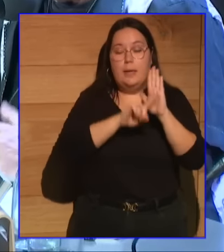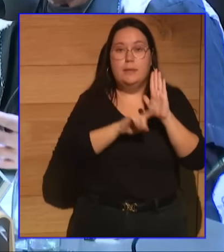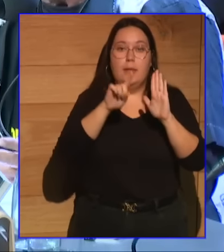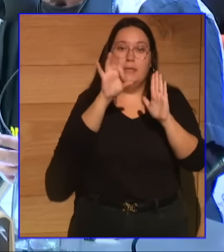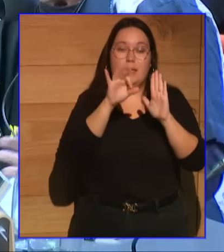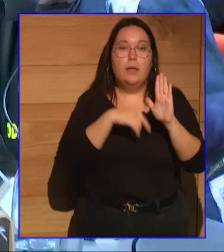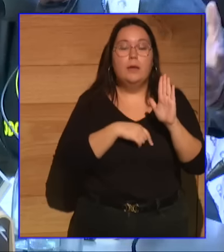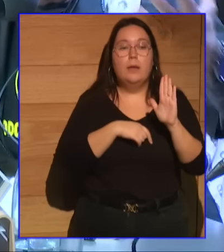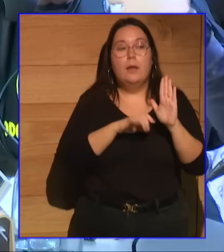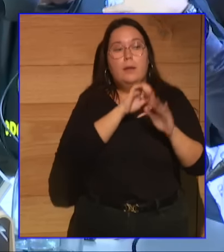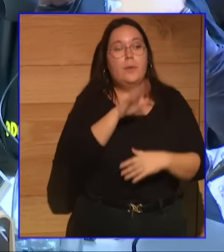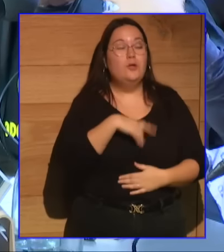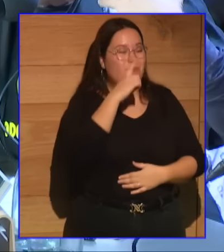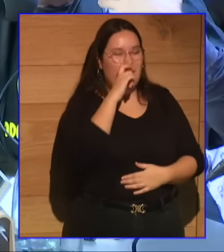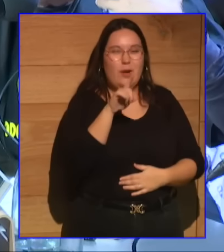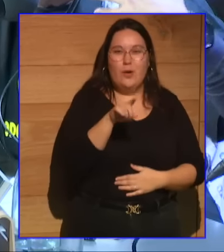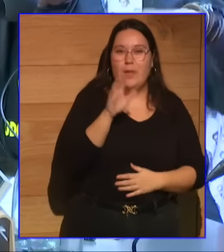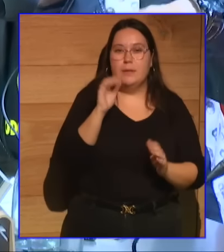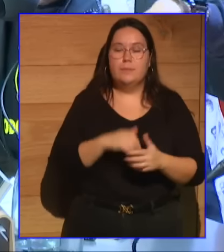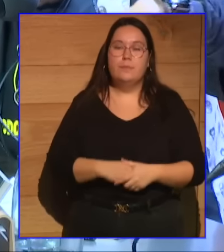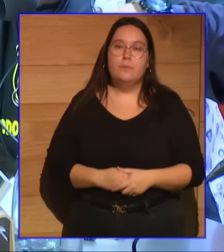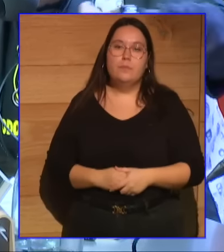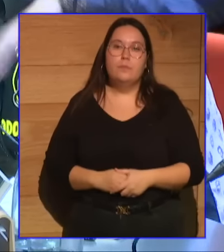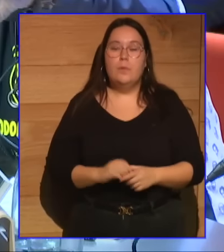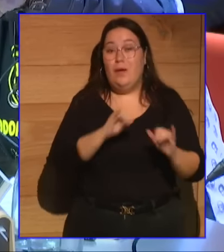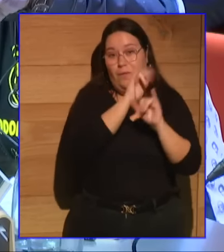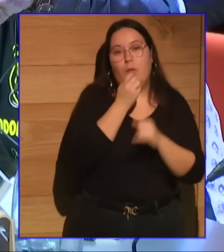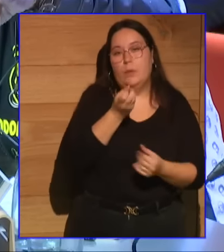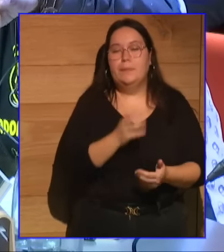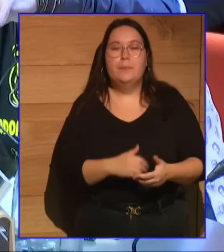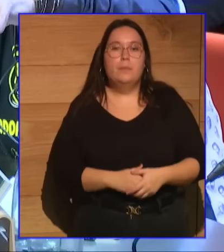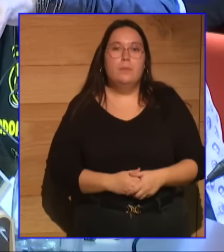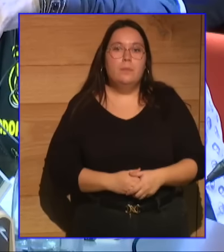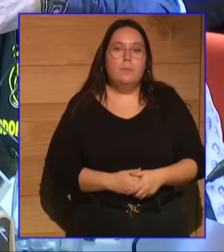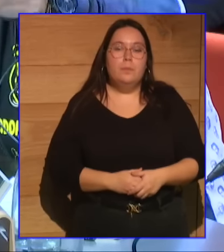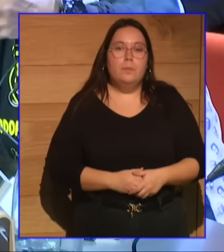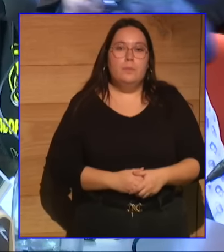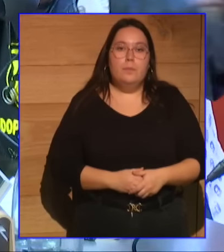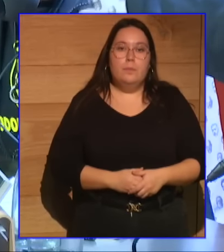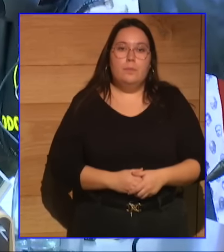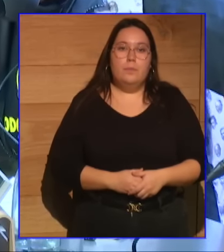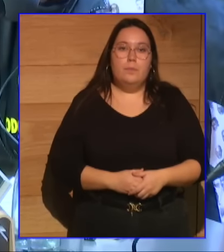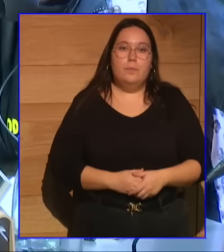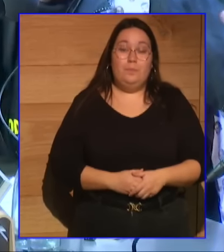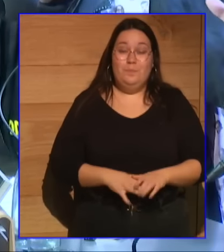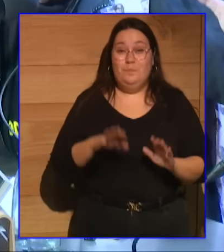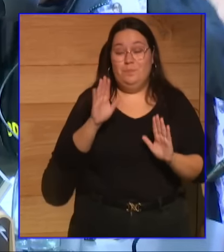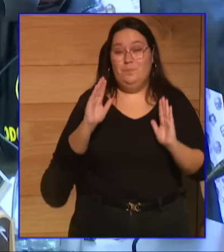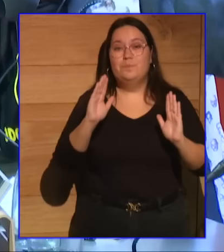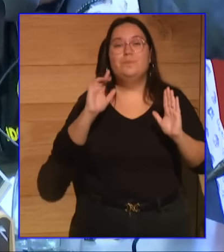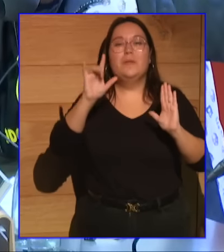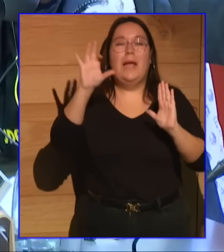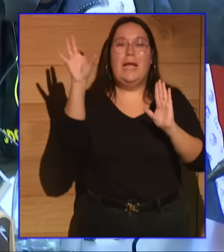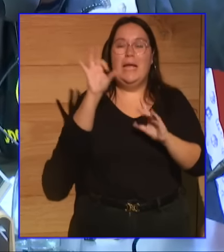que parece... Momentos felices. ¿Os acordáis cuando contábamos felices. Que el final de E.T., Spielberg, cuando escucha